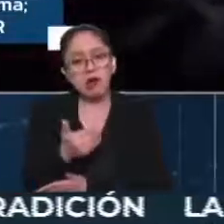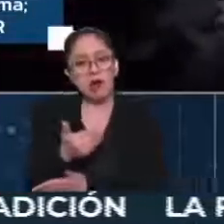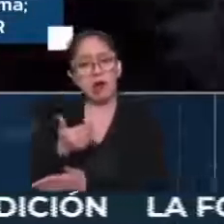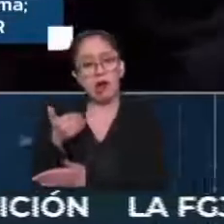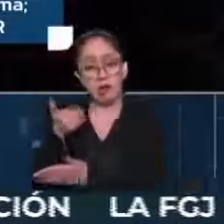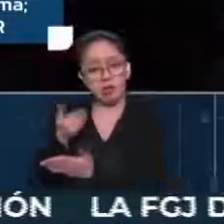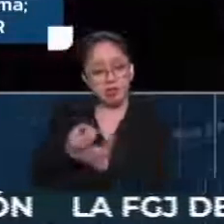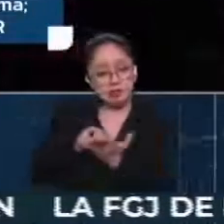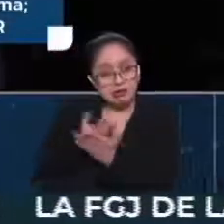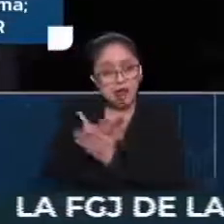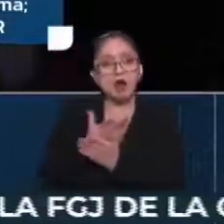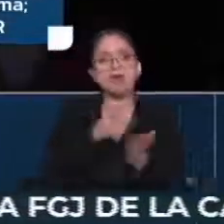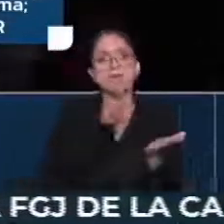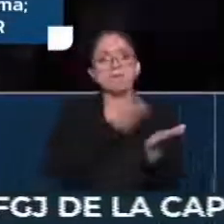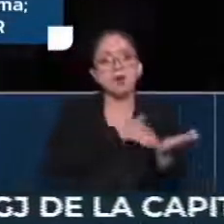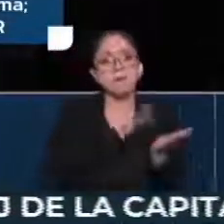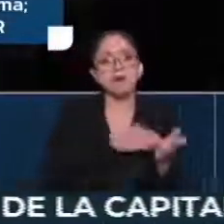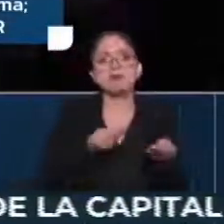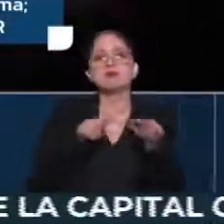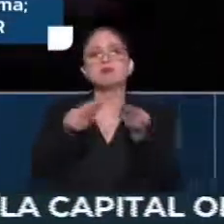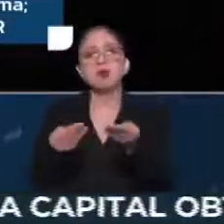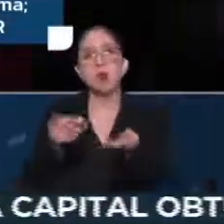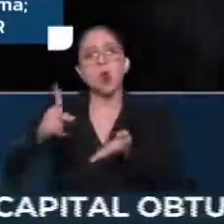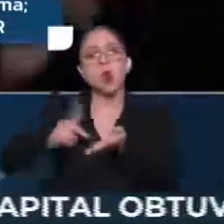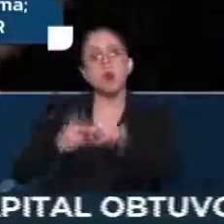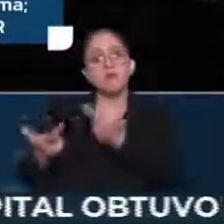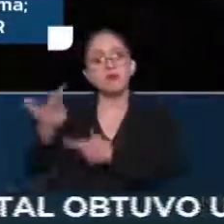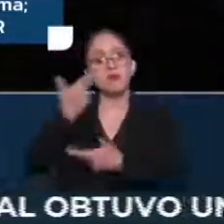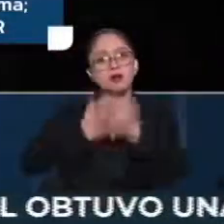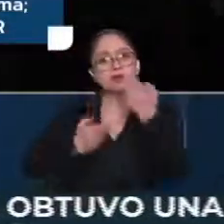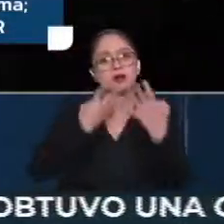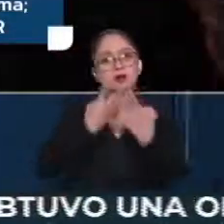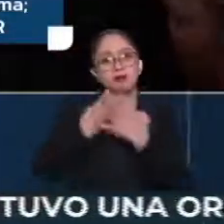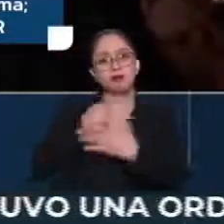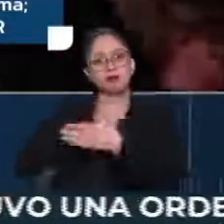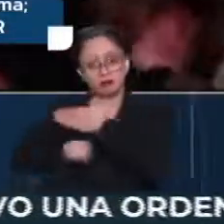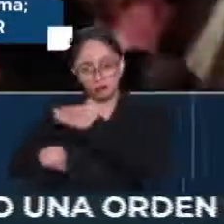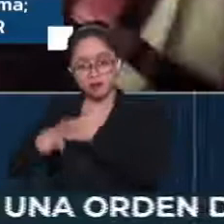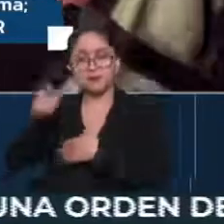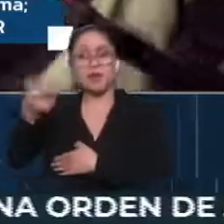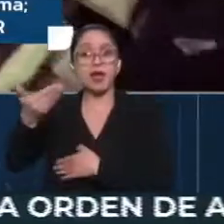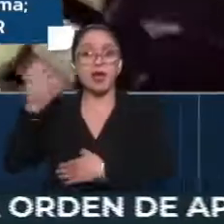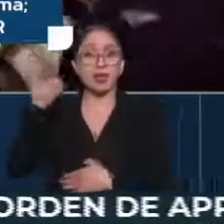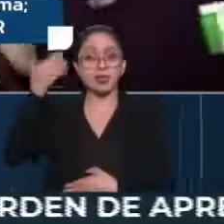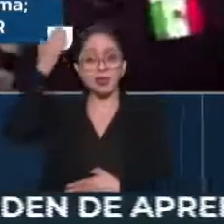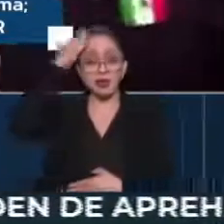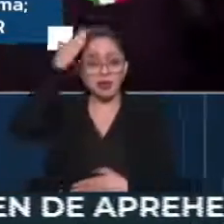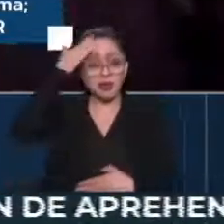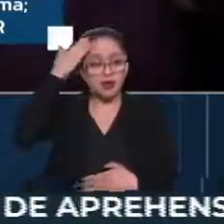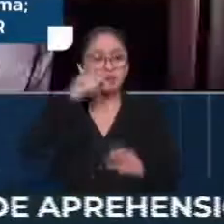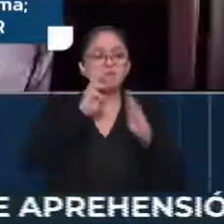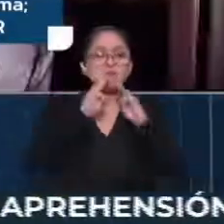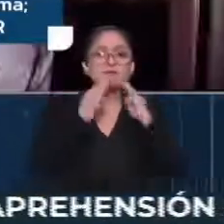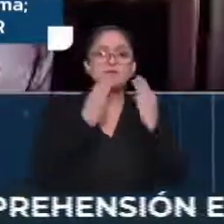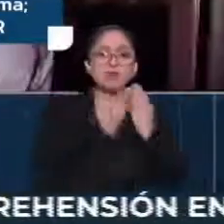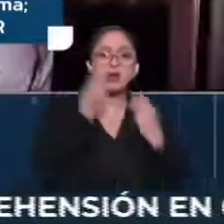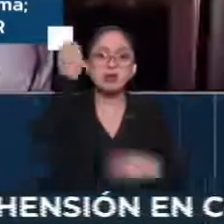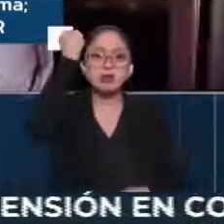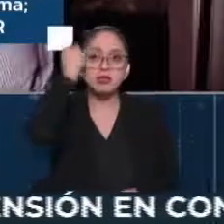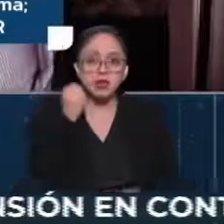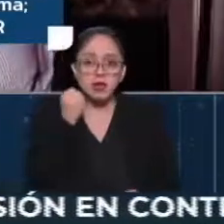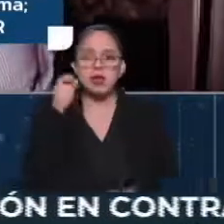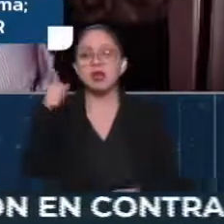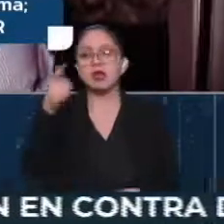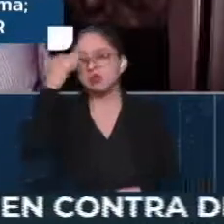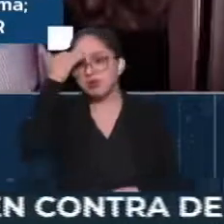de arraigo en su contra. Mire, el Güero Palma, antiguo líder del cártel de Sinaloa, estará 40 días en las instalaciones de la